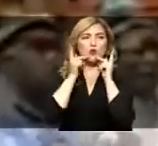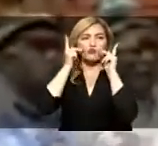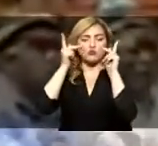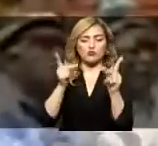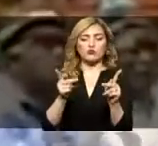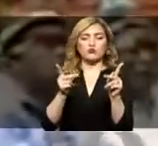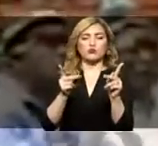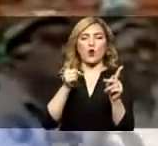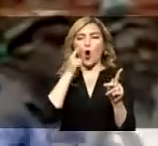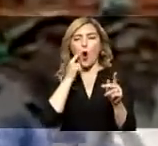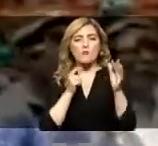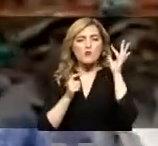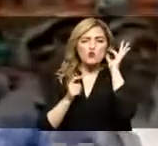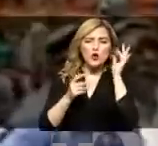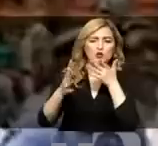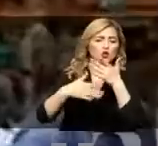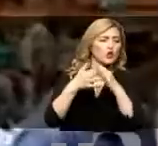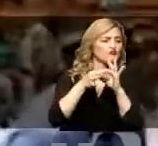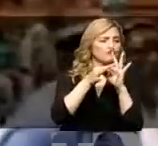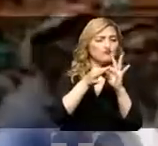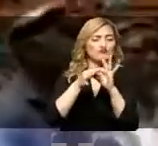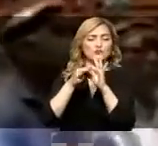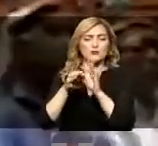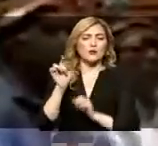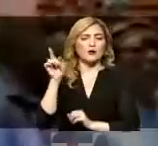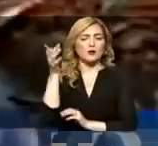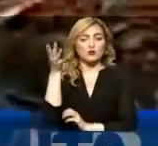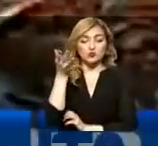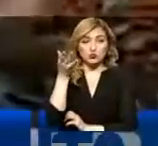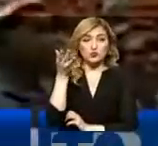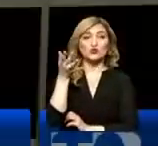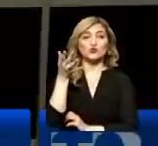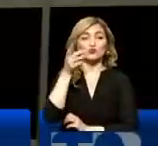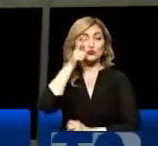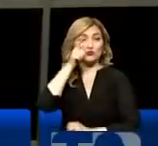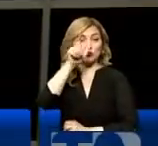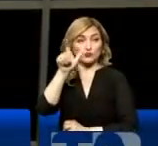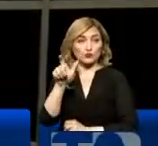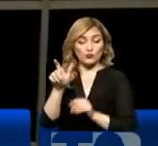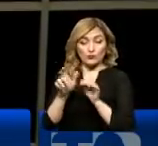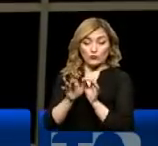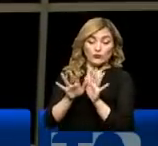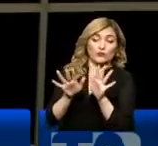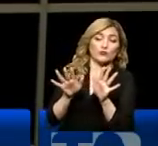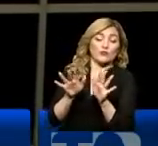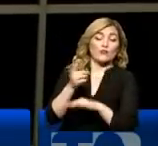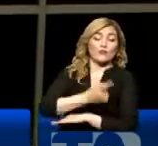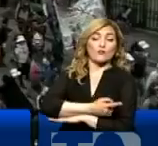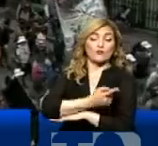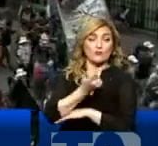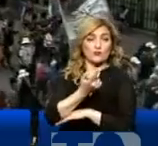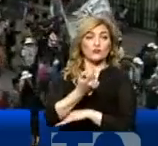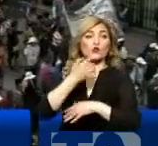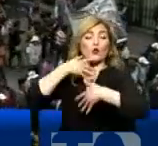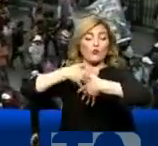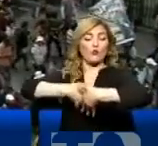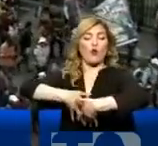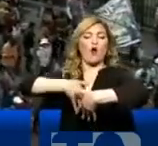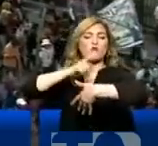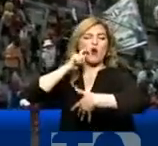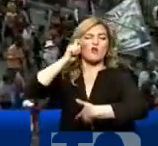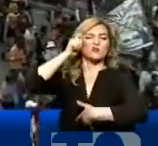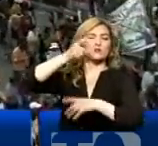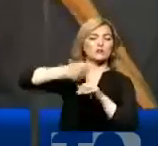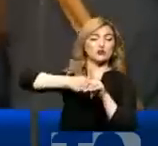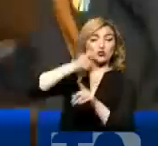pueblo, compañeras y compañeras. Este fue el discurso por el que la Fiscalía General, a pocos días de las manifestaciones de octubre,